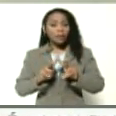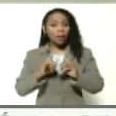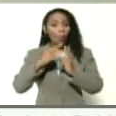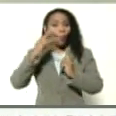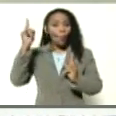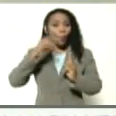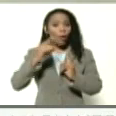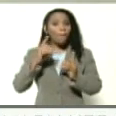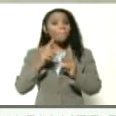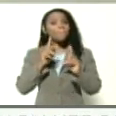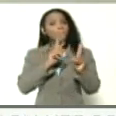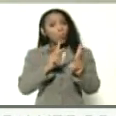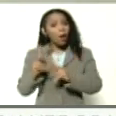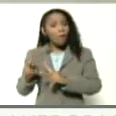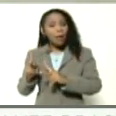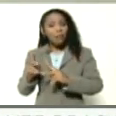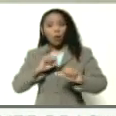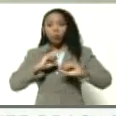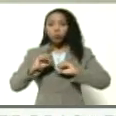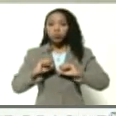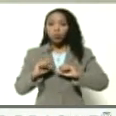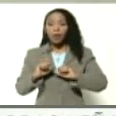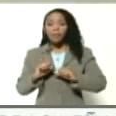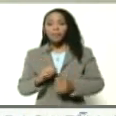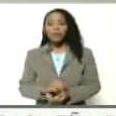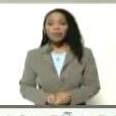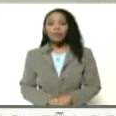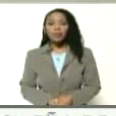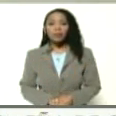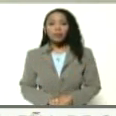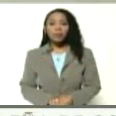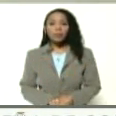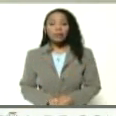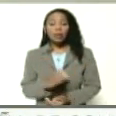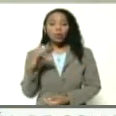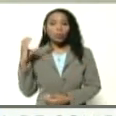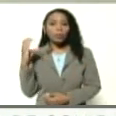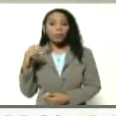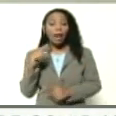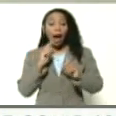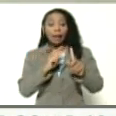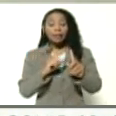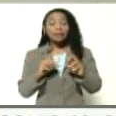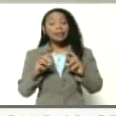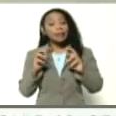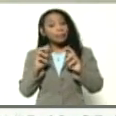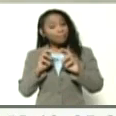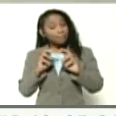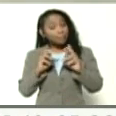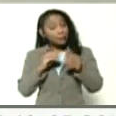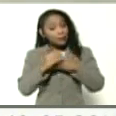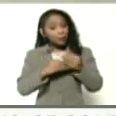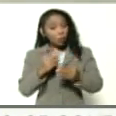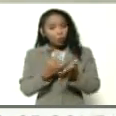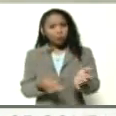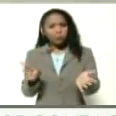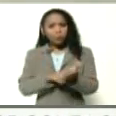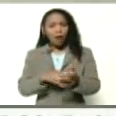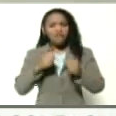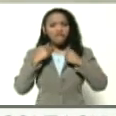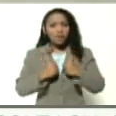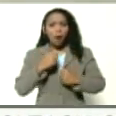el programa de acción de Beijing. De allí que concluimos ratificando el